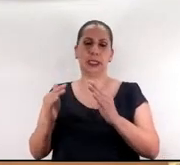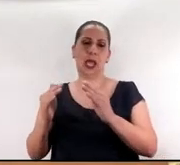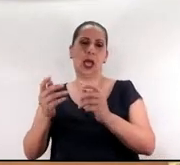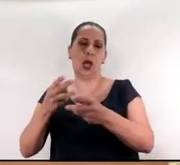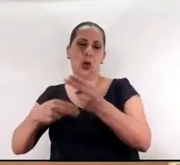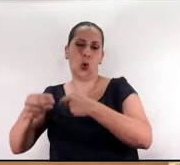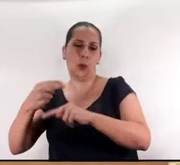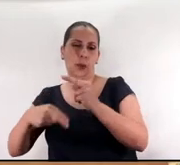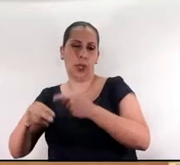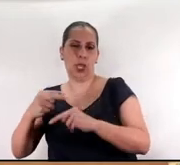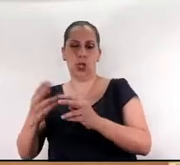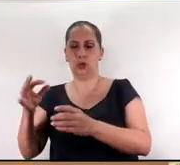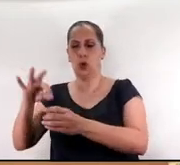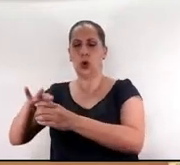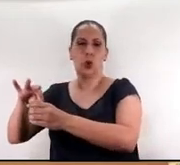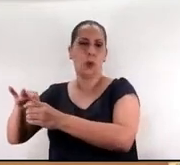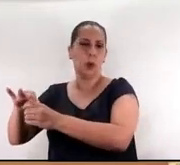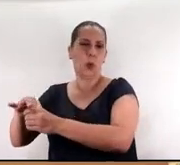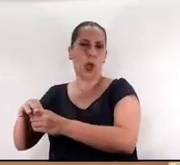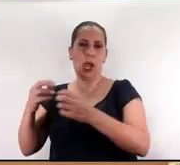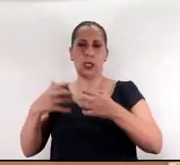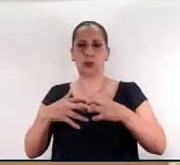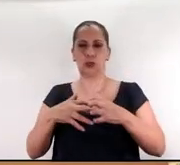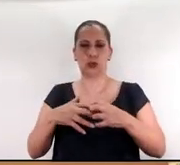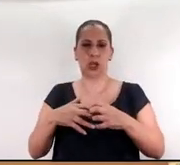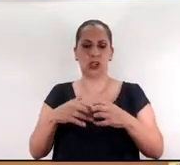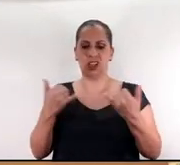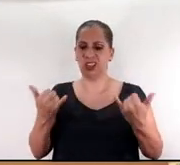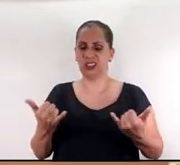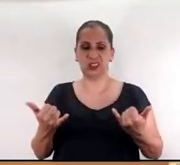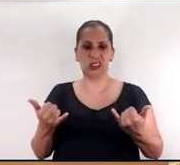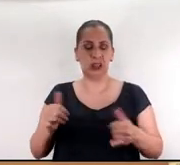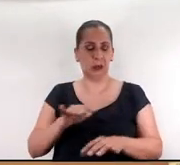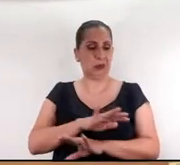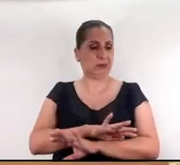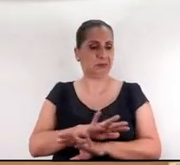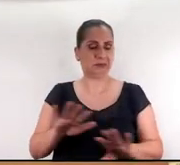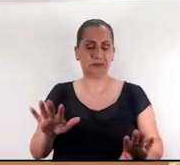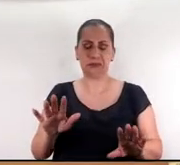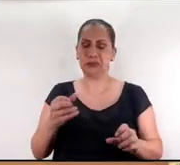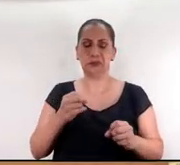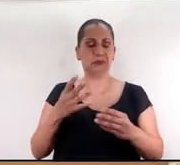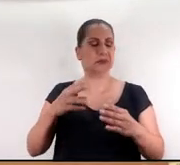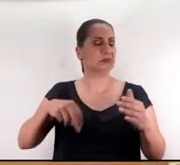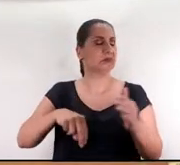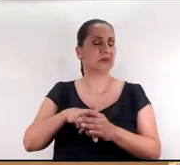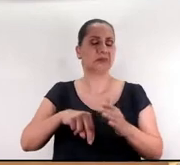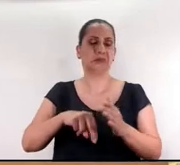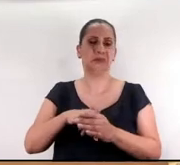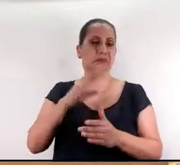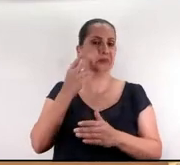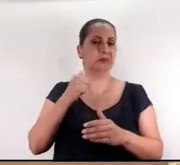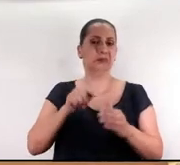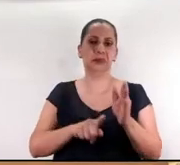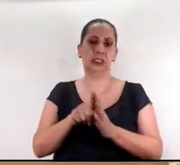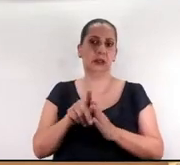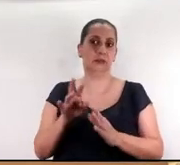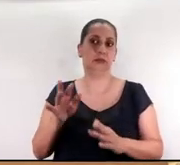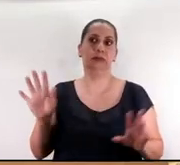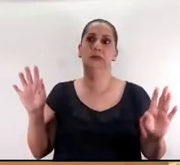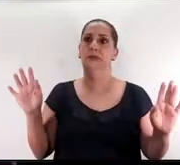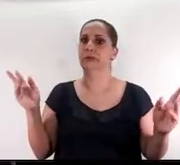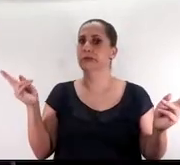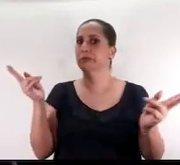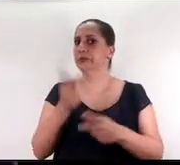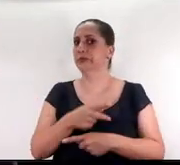la actividad agropecuaria, de la actividad industrial, hoy por hoy se han convertido en una traba para el desarrollo. Ni digo de lo